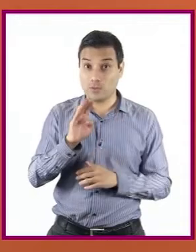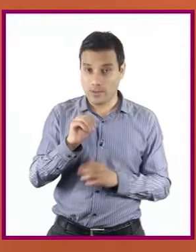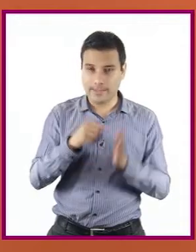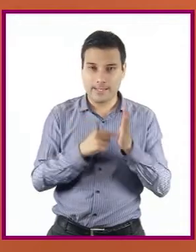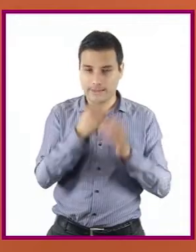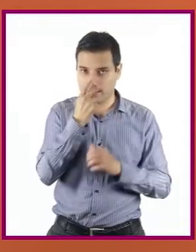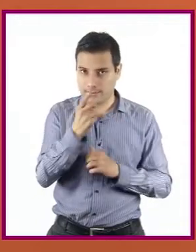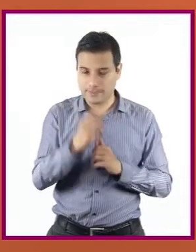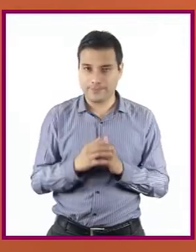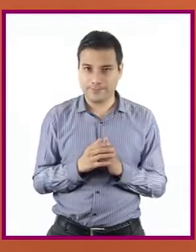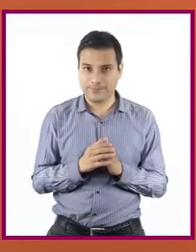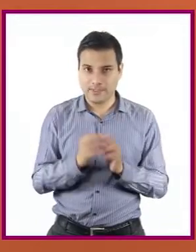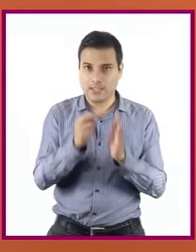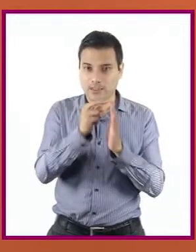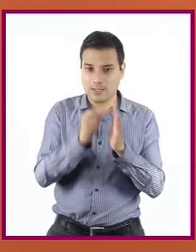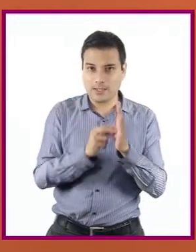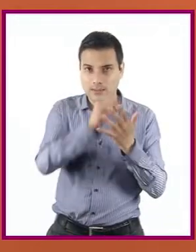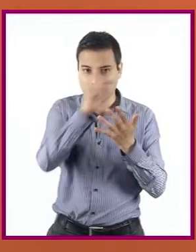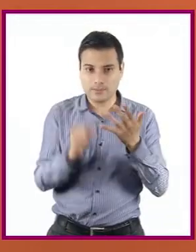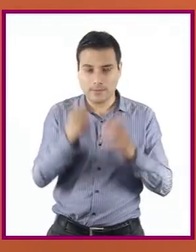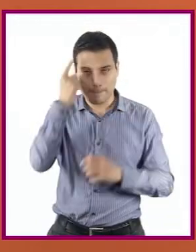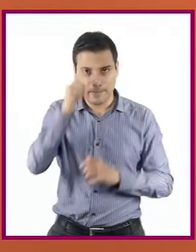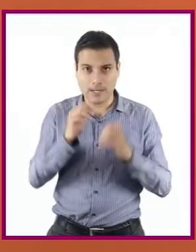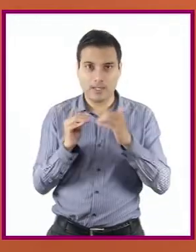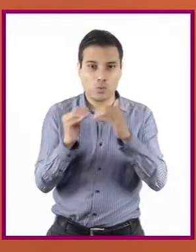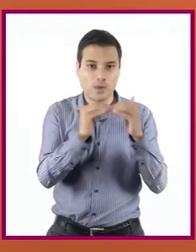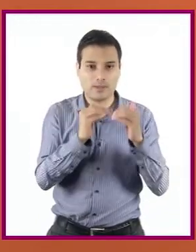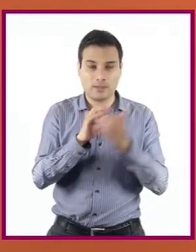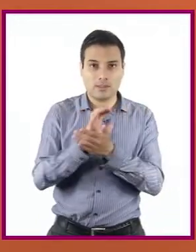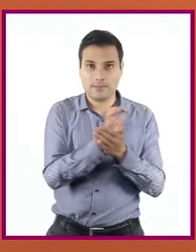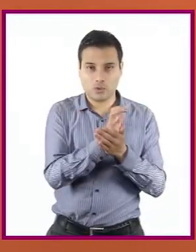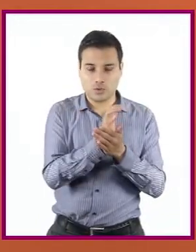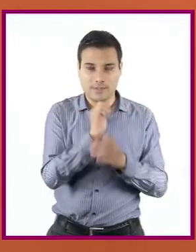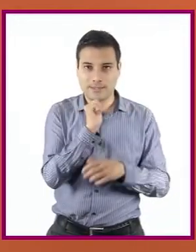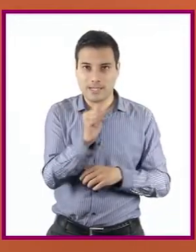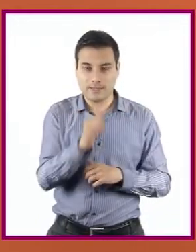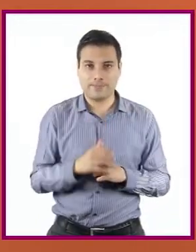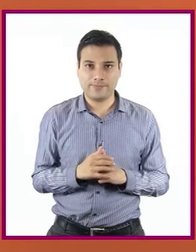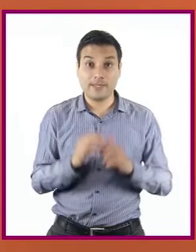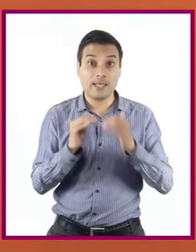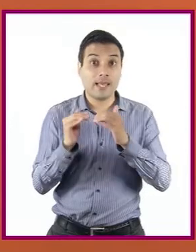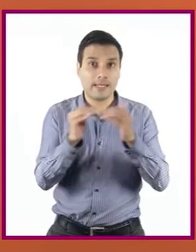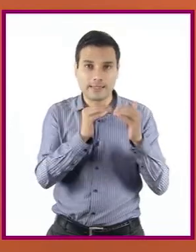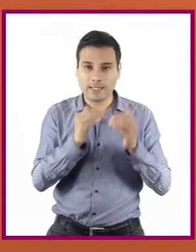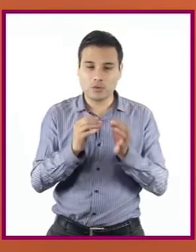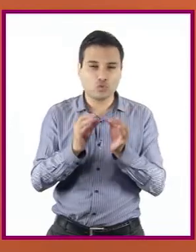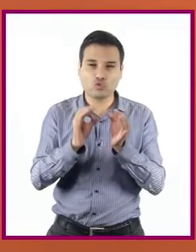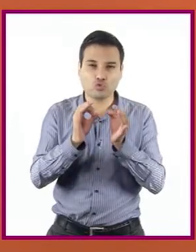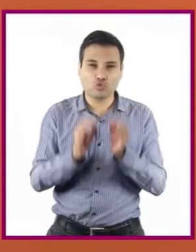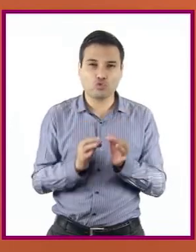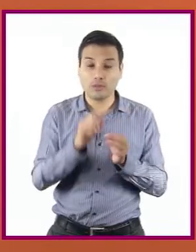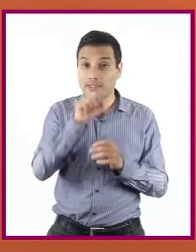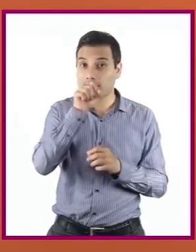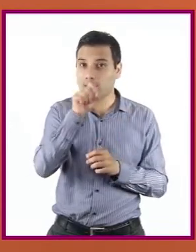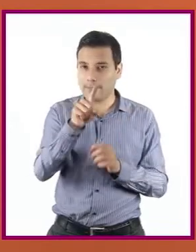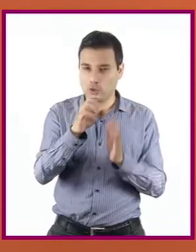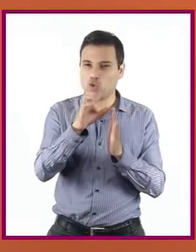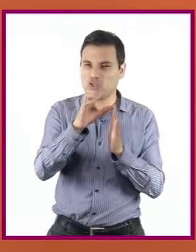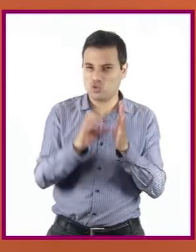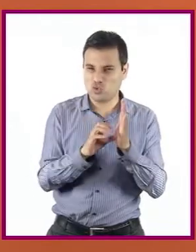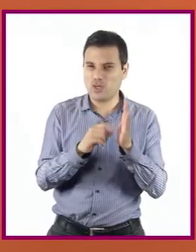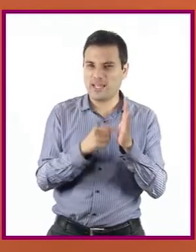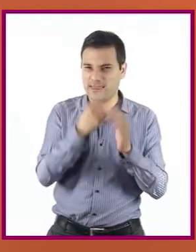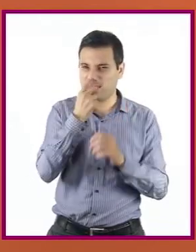se establecen los principios de igualdad, la no discriminación, la equidad y aquellos que contiene la